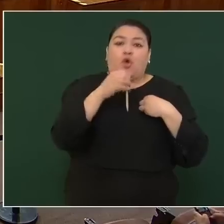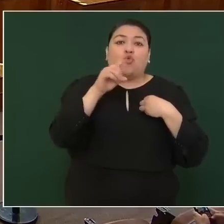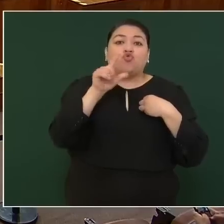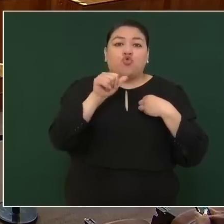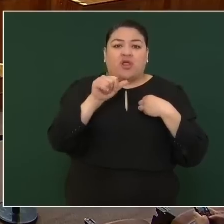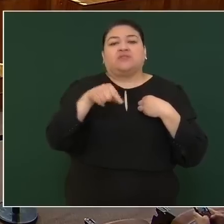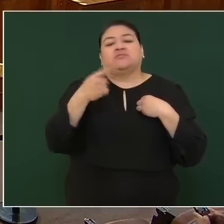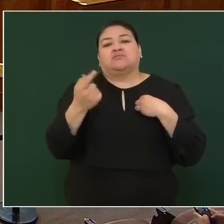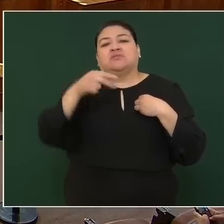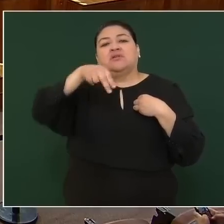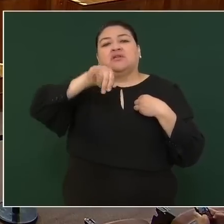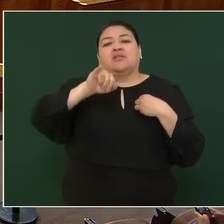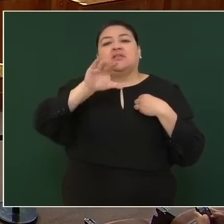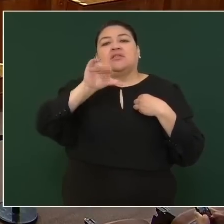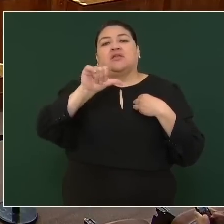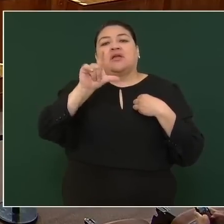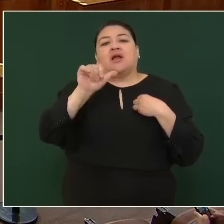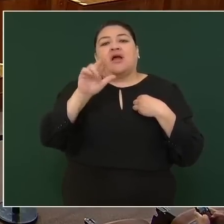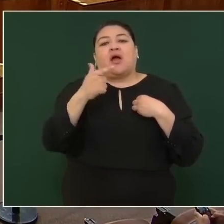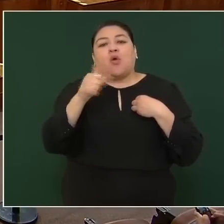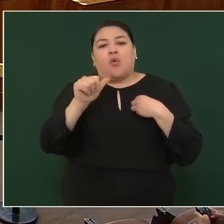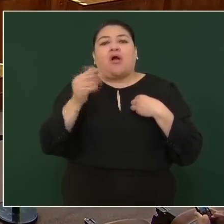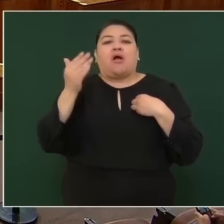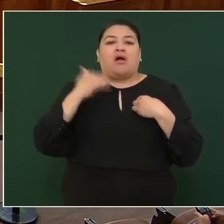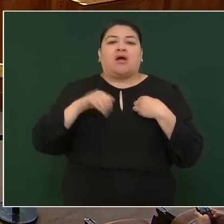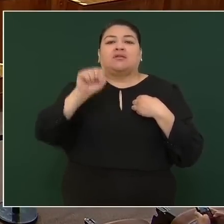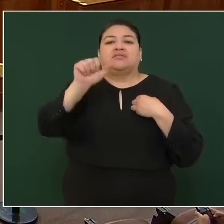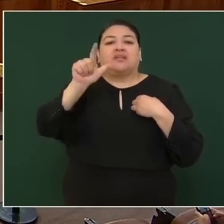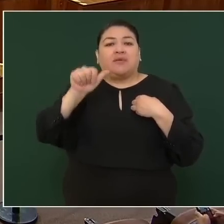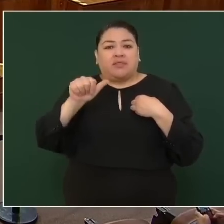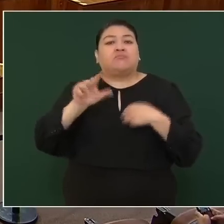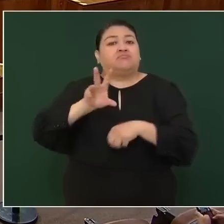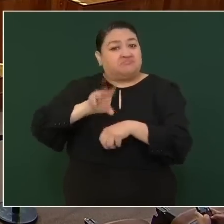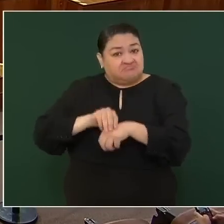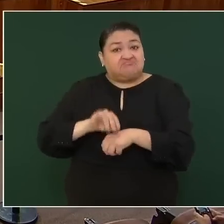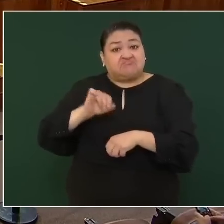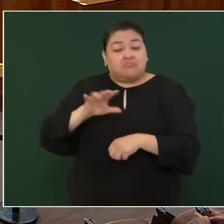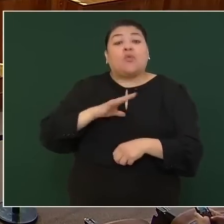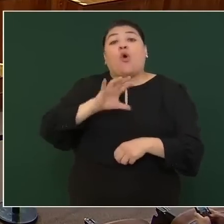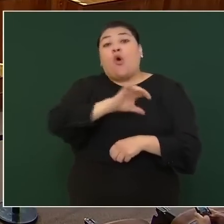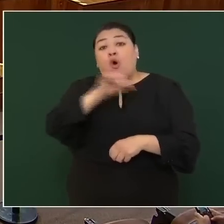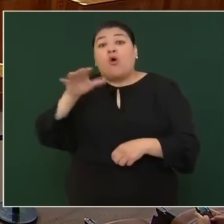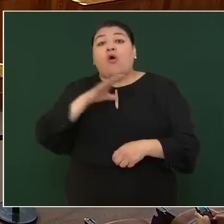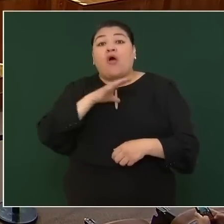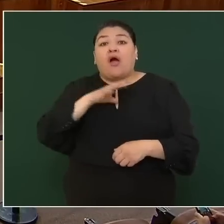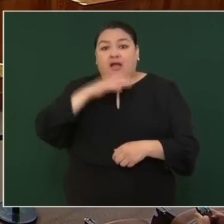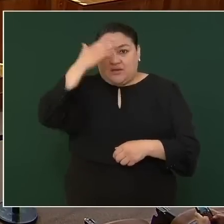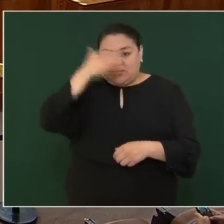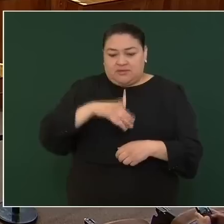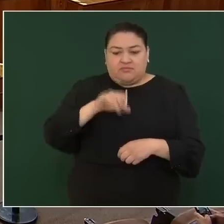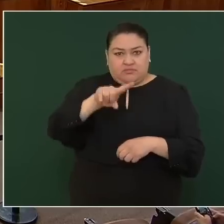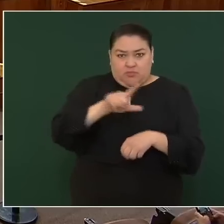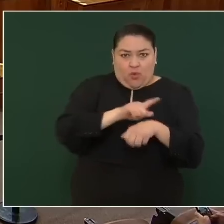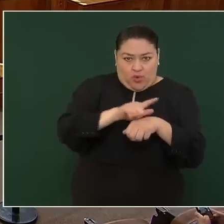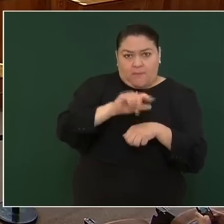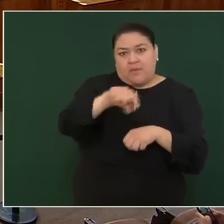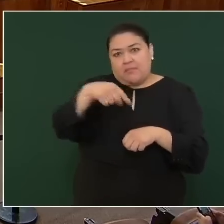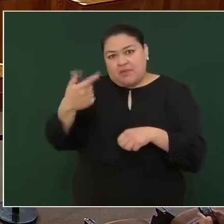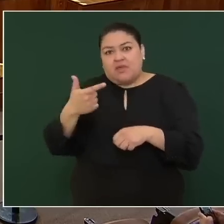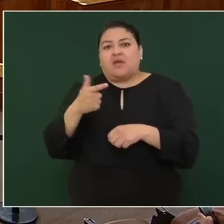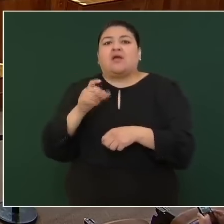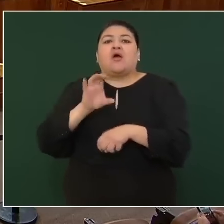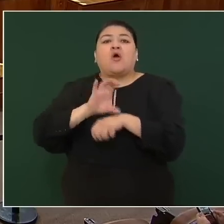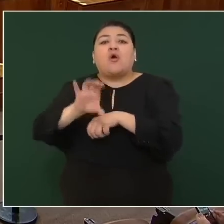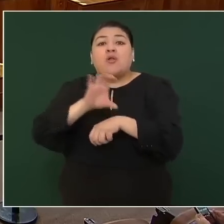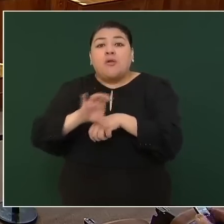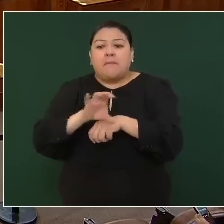que tampoco existían anteriormente. Y además se abren centros regionales de procesamiento en Guatemala y Colombia,